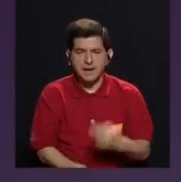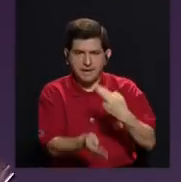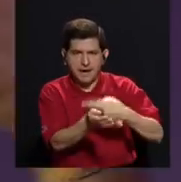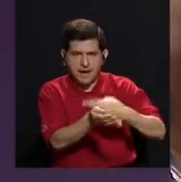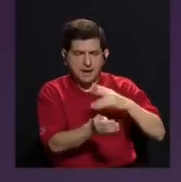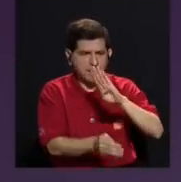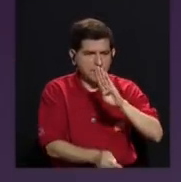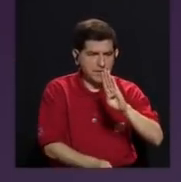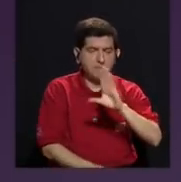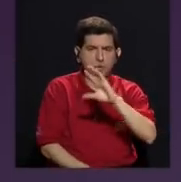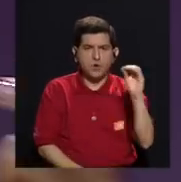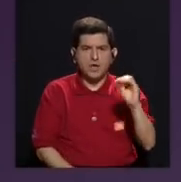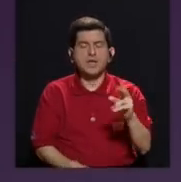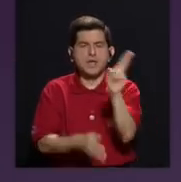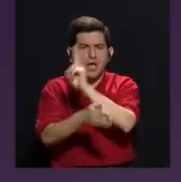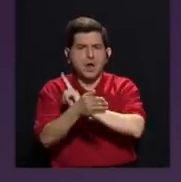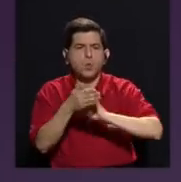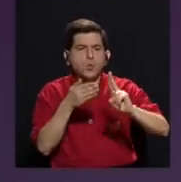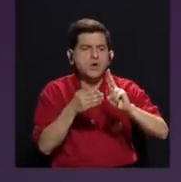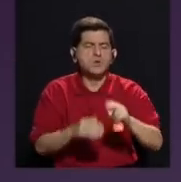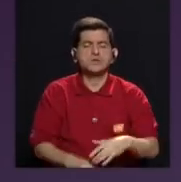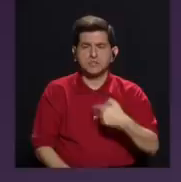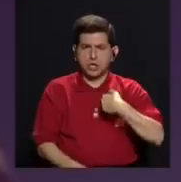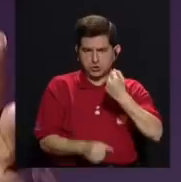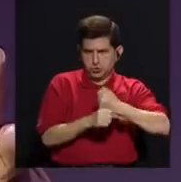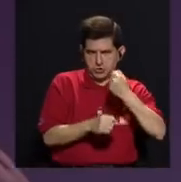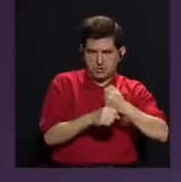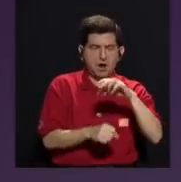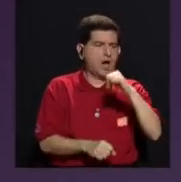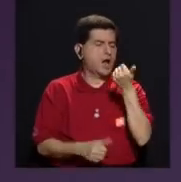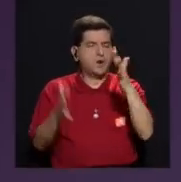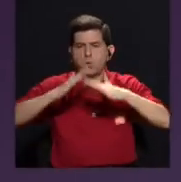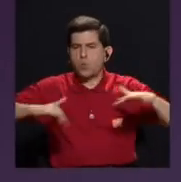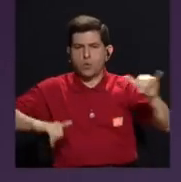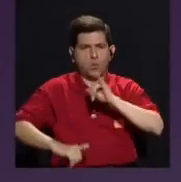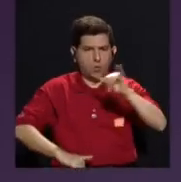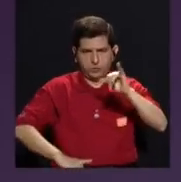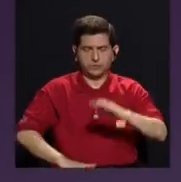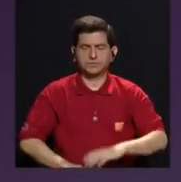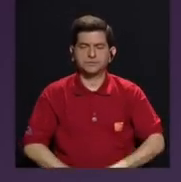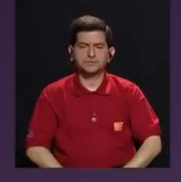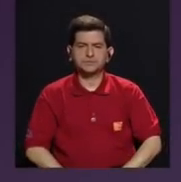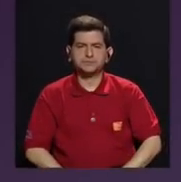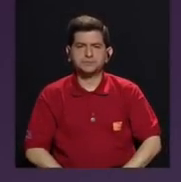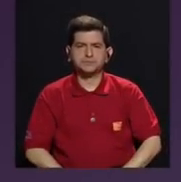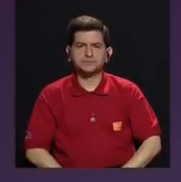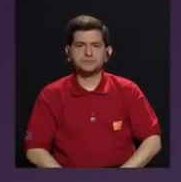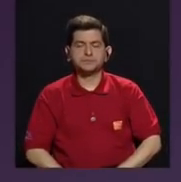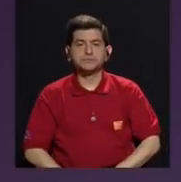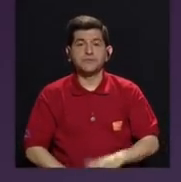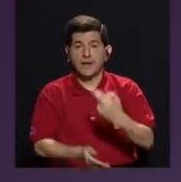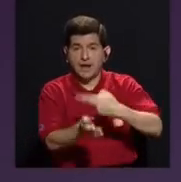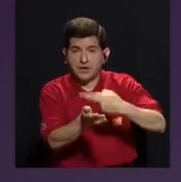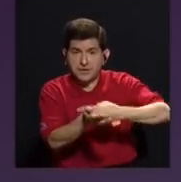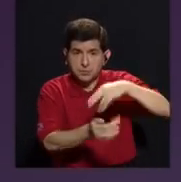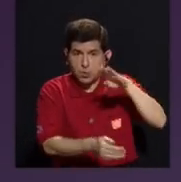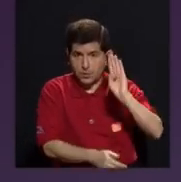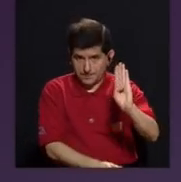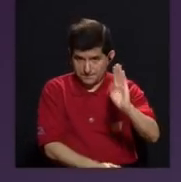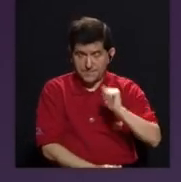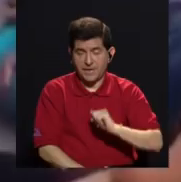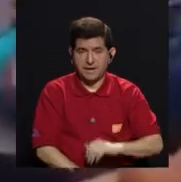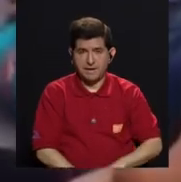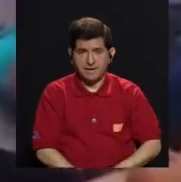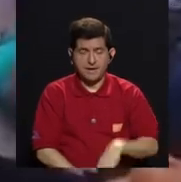digamos en la universidad donde trabajo donde veo en otros espacios y la bomba haciendo un ritmo